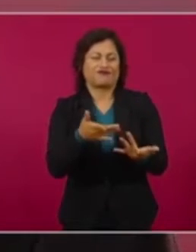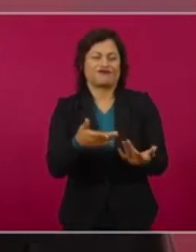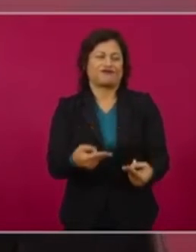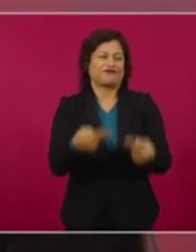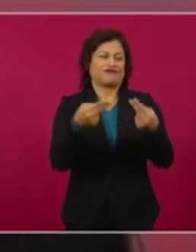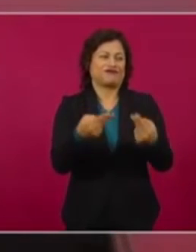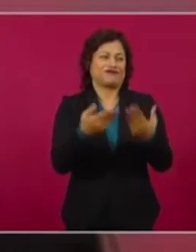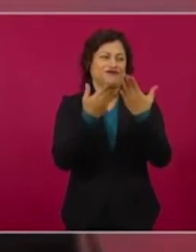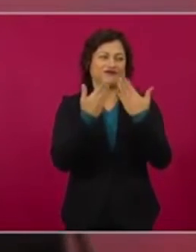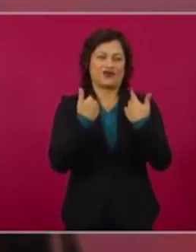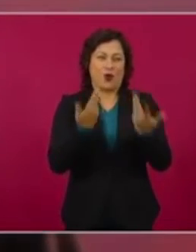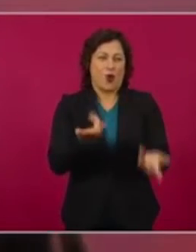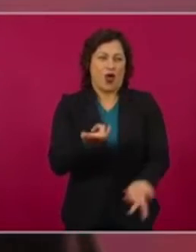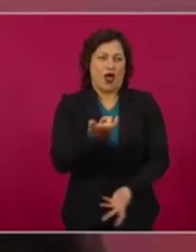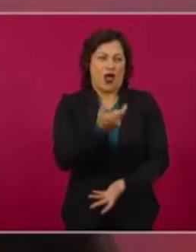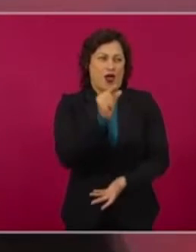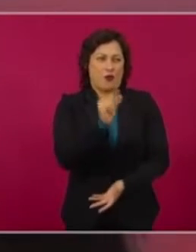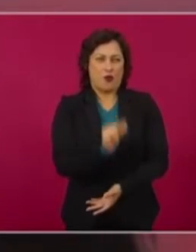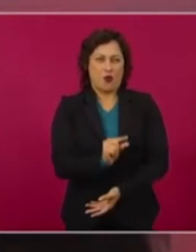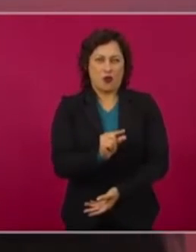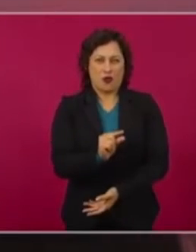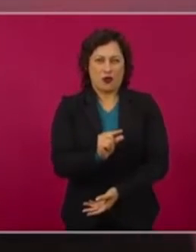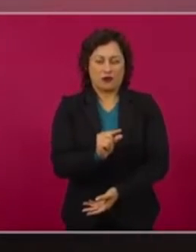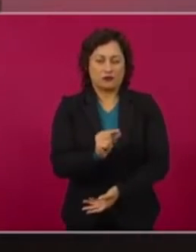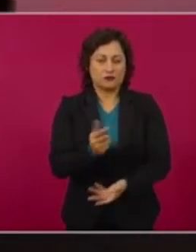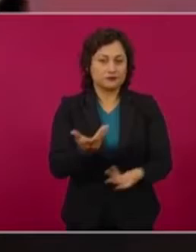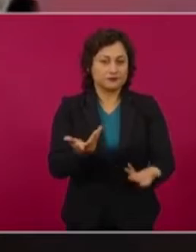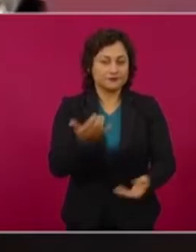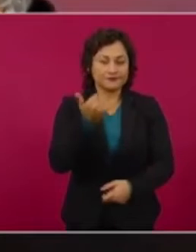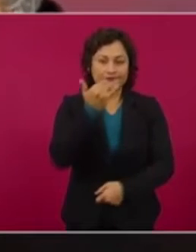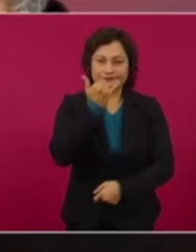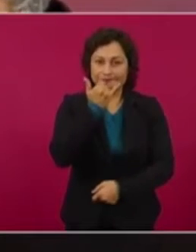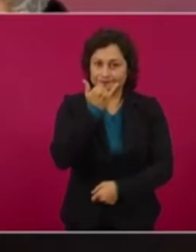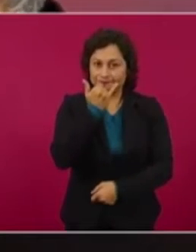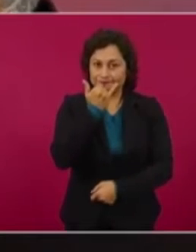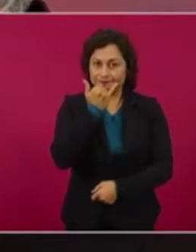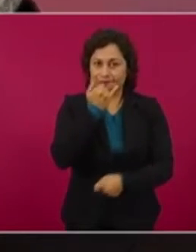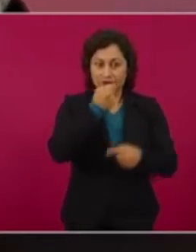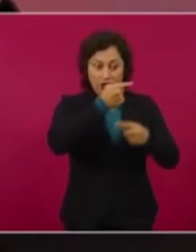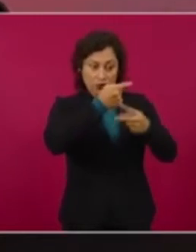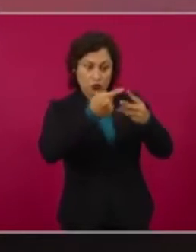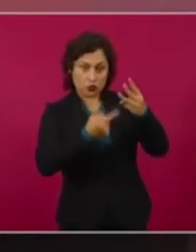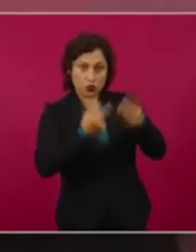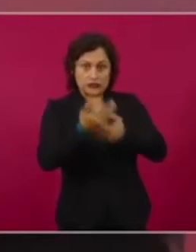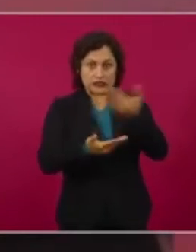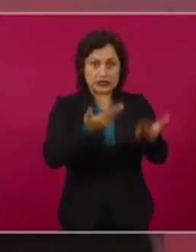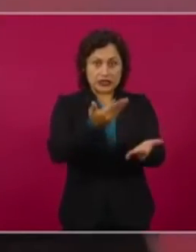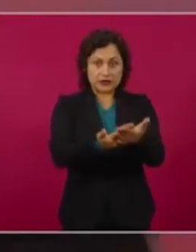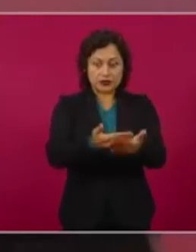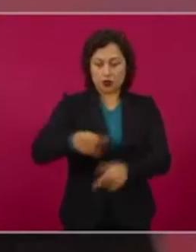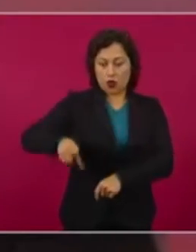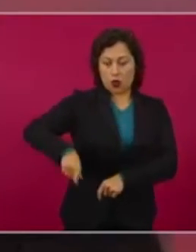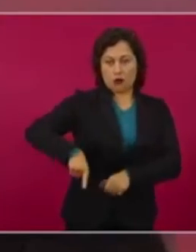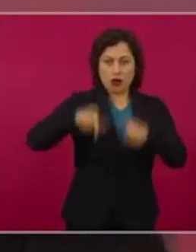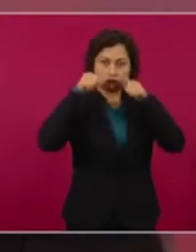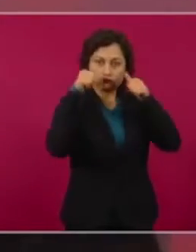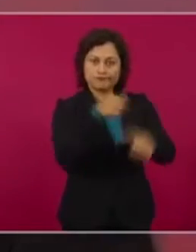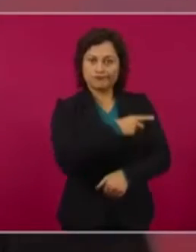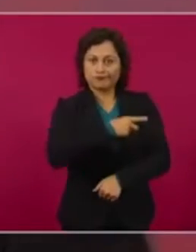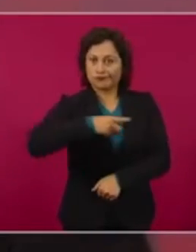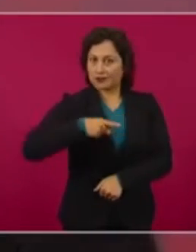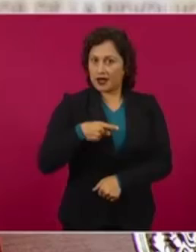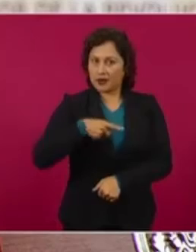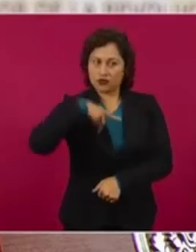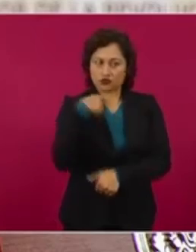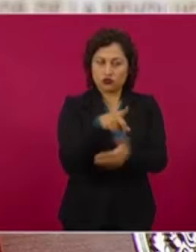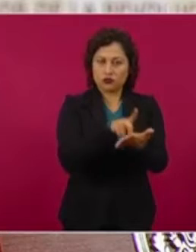Pero el Estado está obligado a garantizar estos servicios, no puede incumplir su responsabilidad